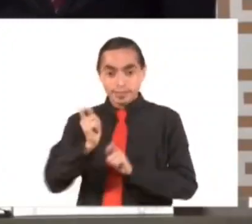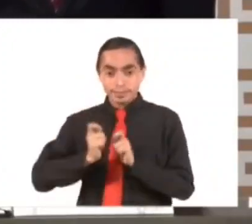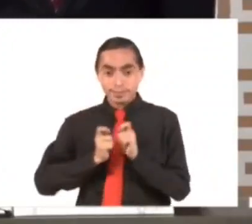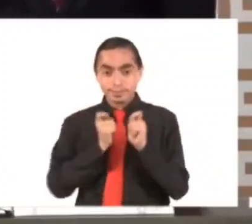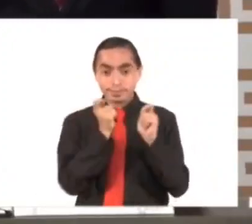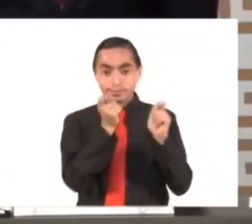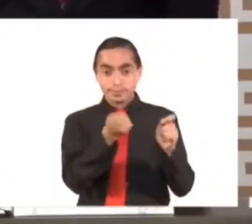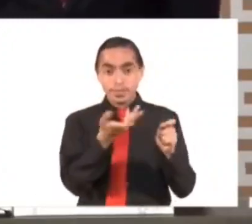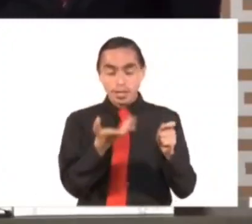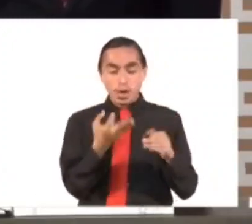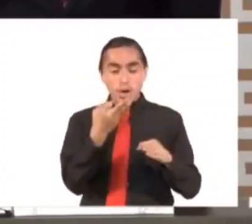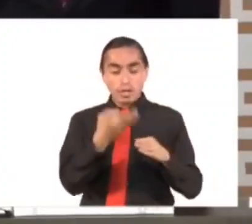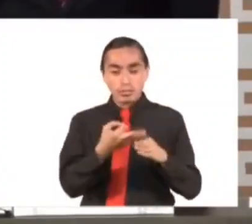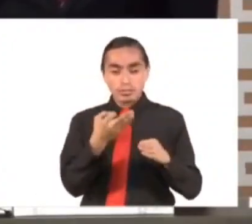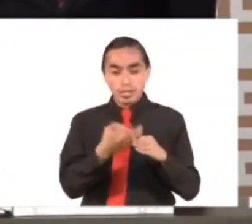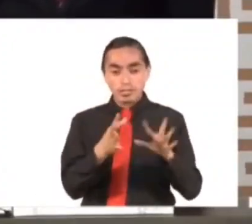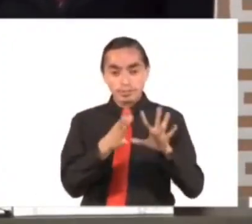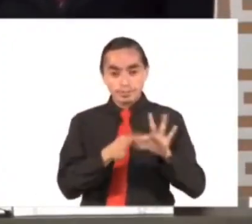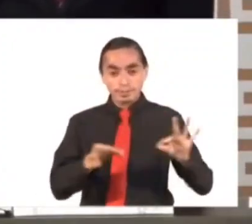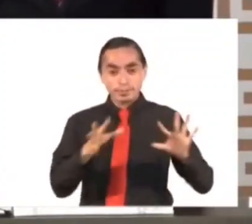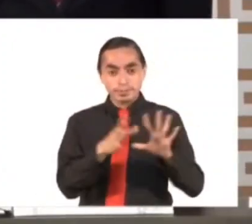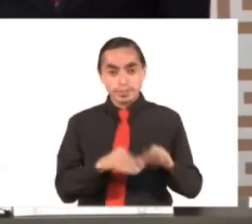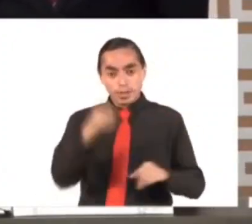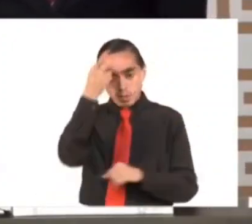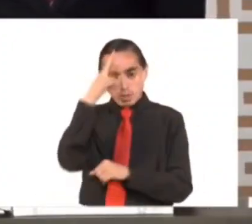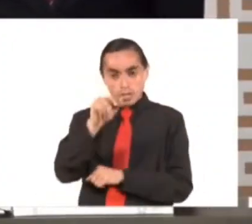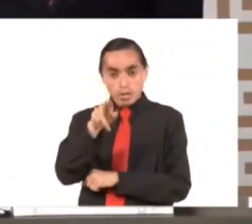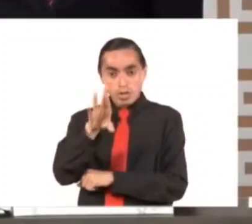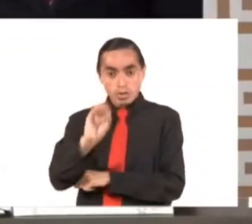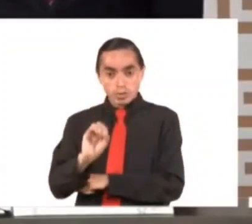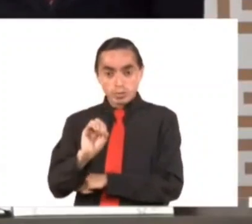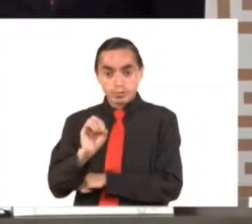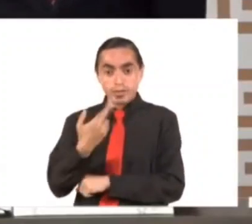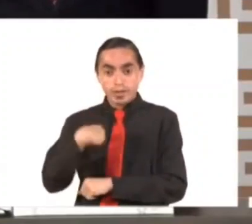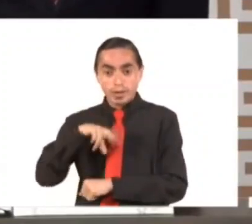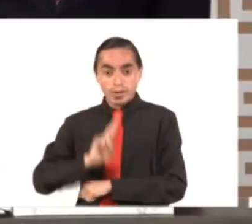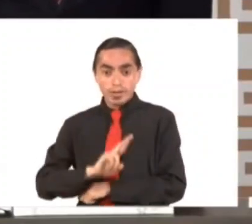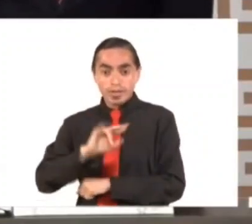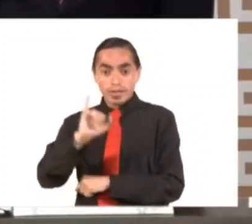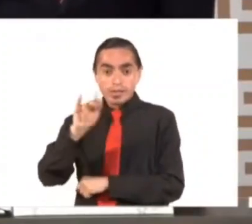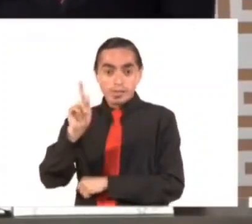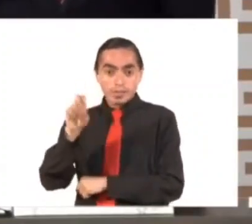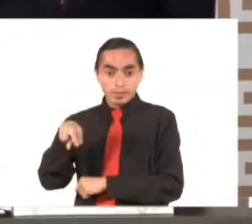protesta. Doctor Arturo Reyes Sandoval, a nombre del Instituto